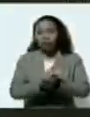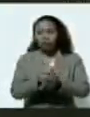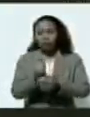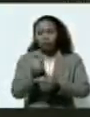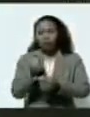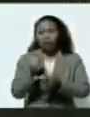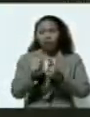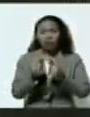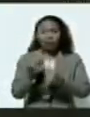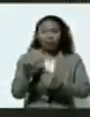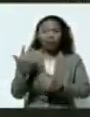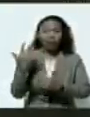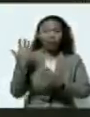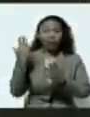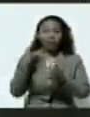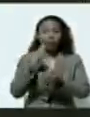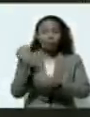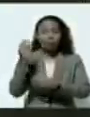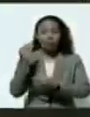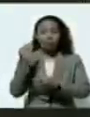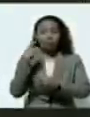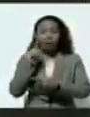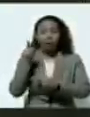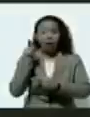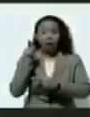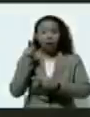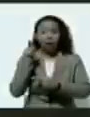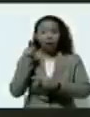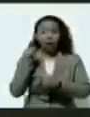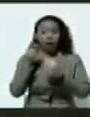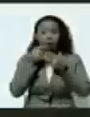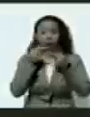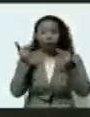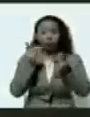que es demasiado lo que está por ahí rodando.